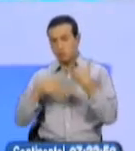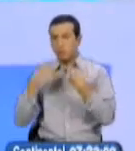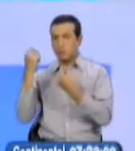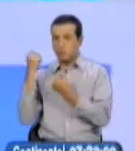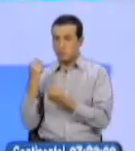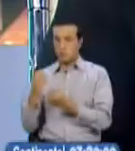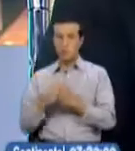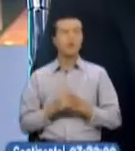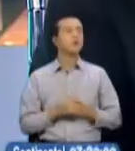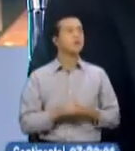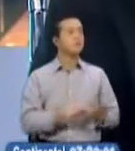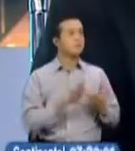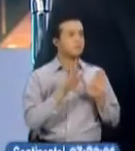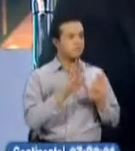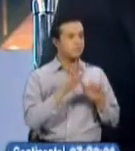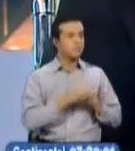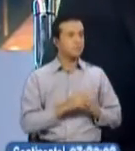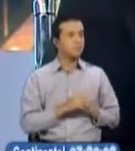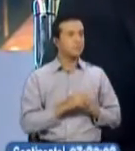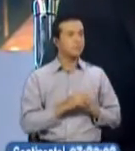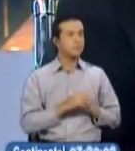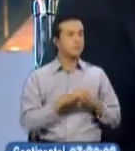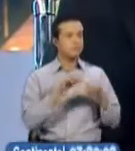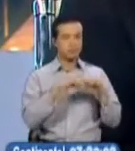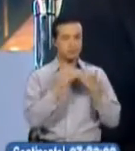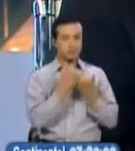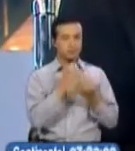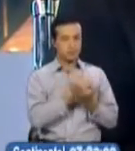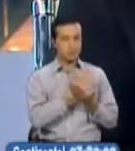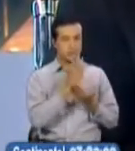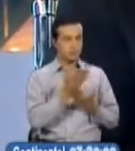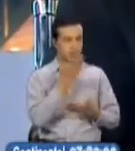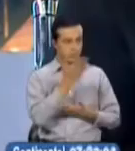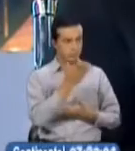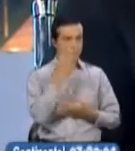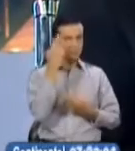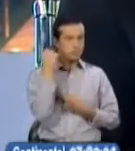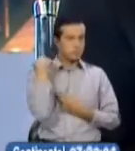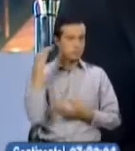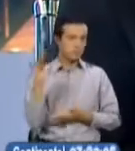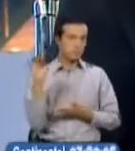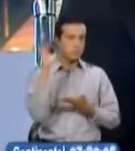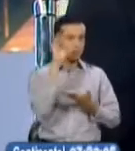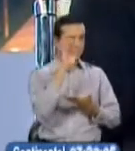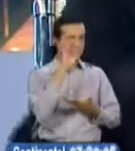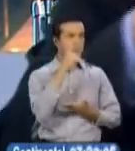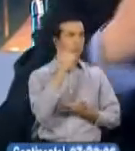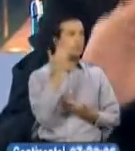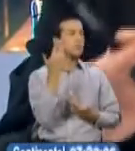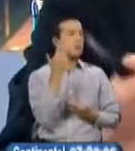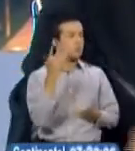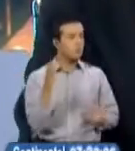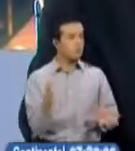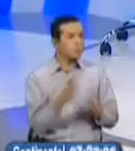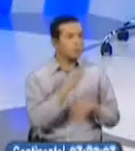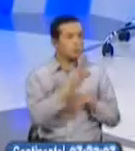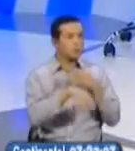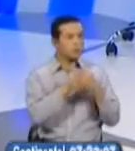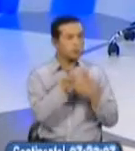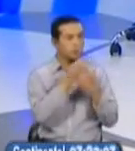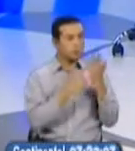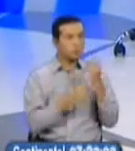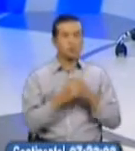dinero ok ahora desde la legislatura que es donde usted aspira a estar como incentivar toda esta idea